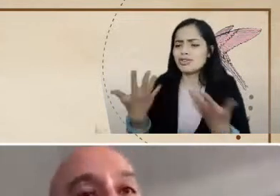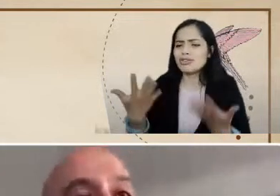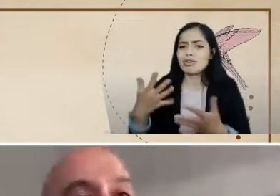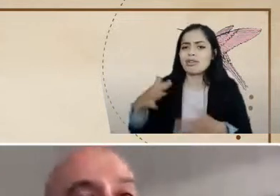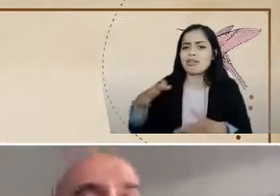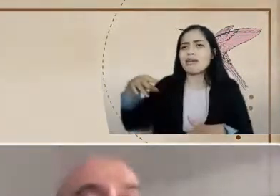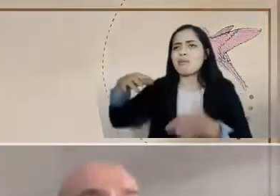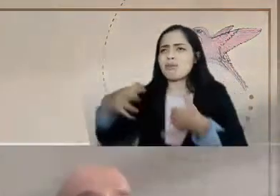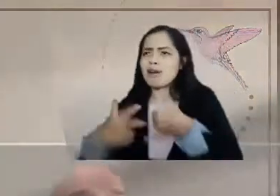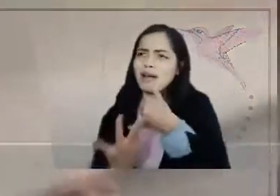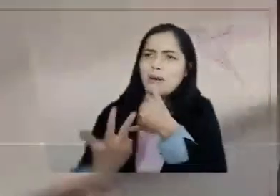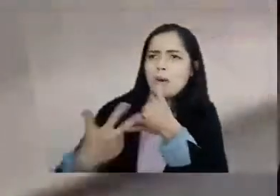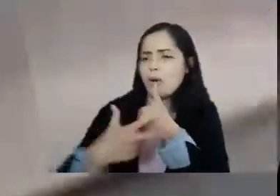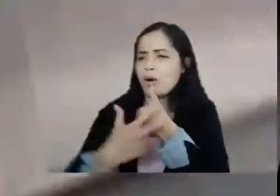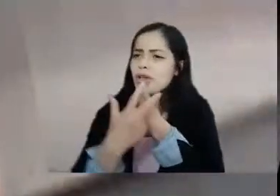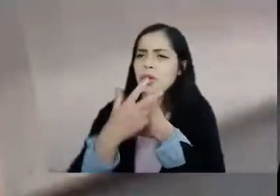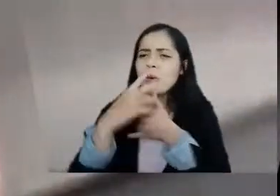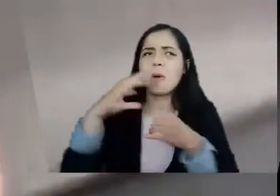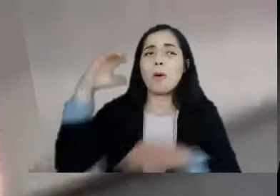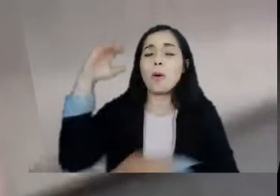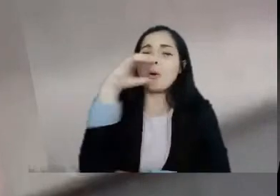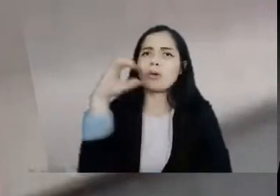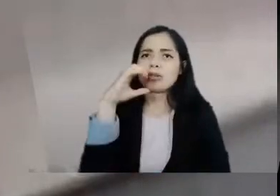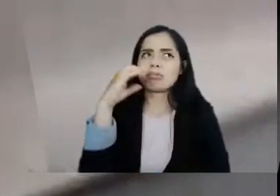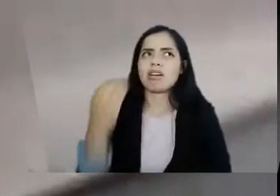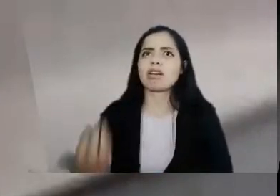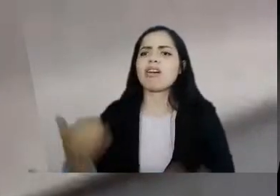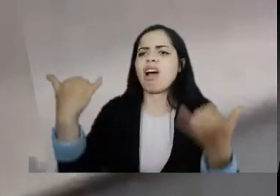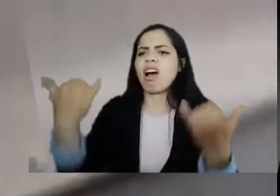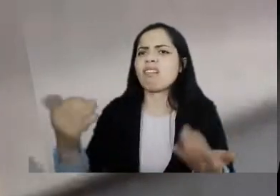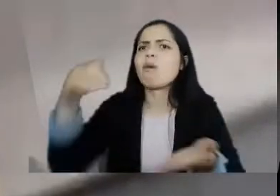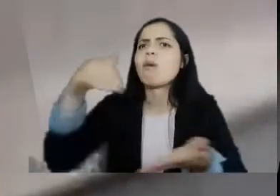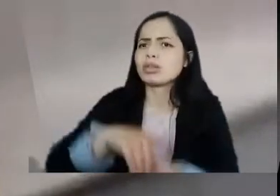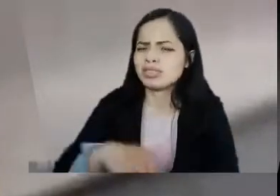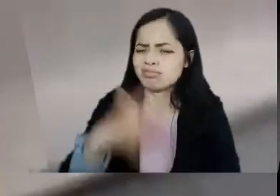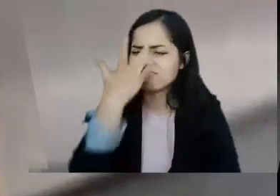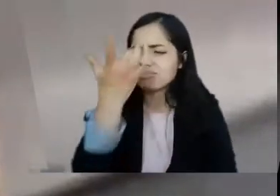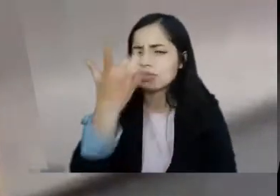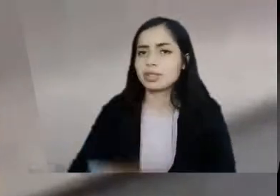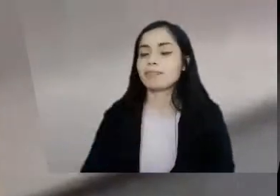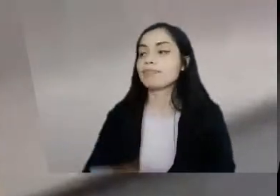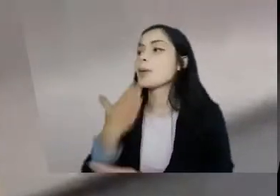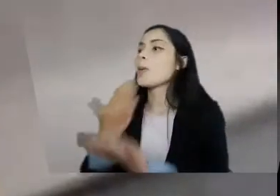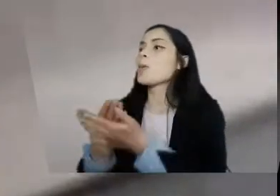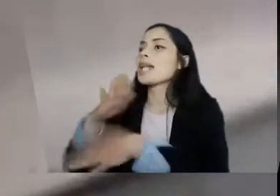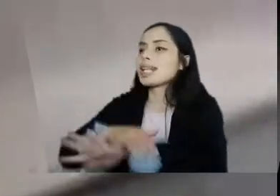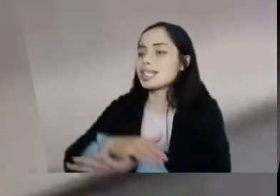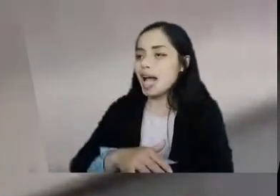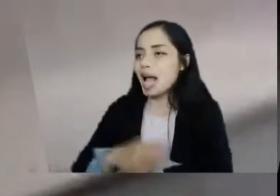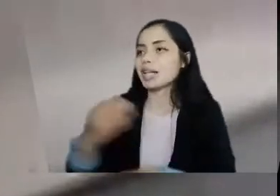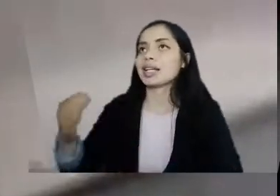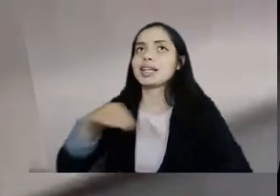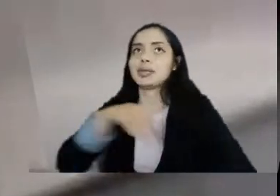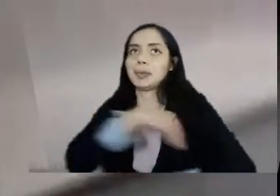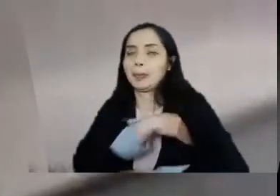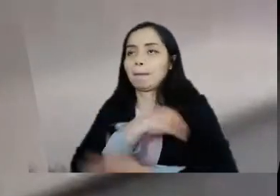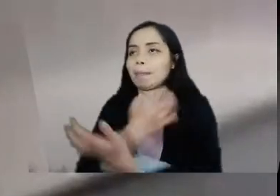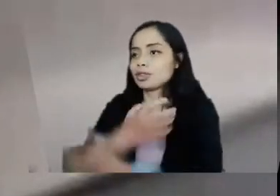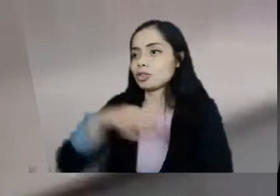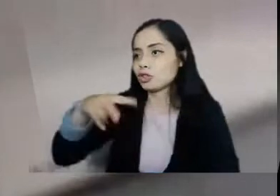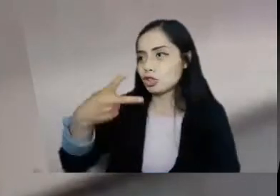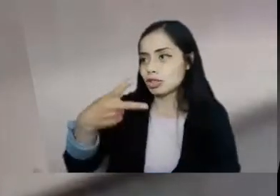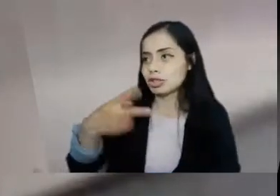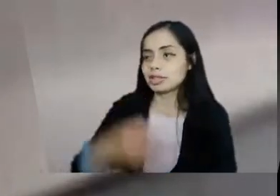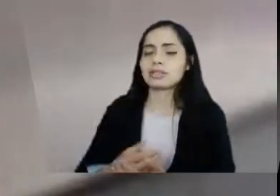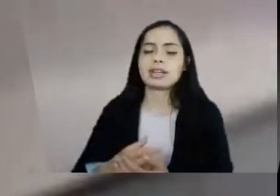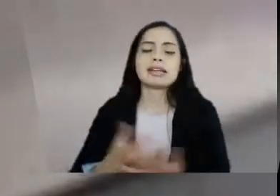Muy buenas tardes, señor viceministro, todos mis compañeros y a todas las personas que nos están viendo en este momento o en diferido. Pues les cuento